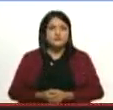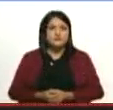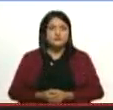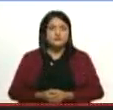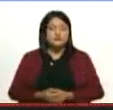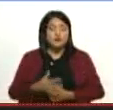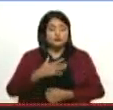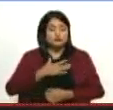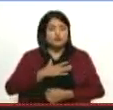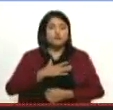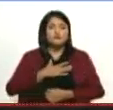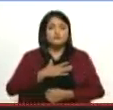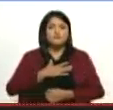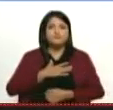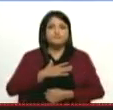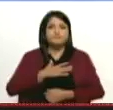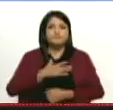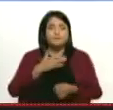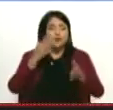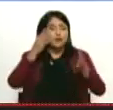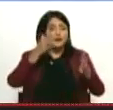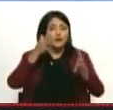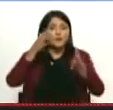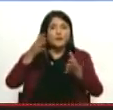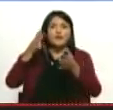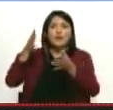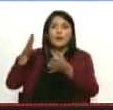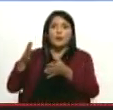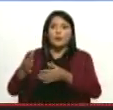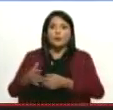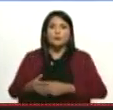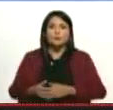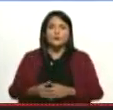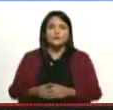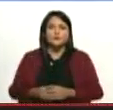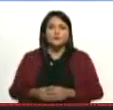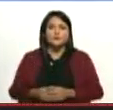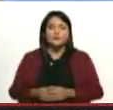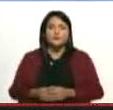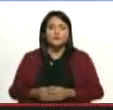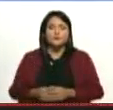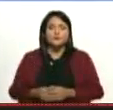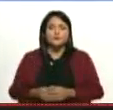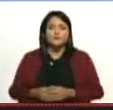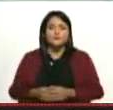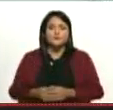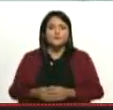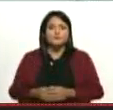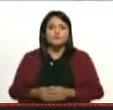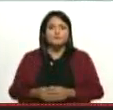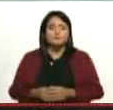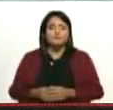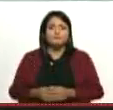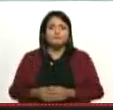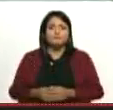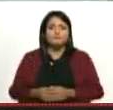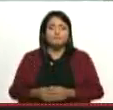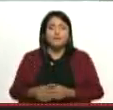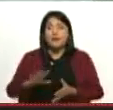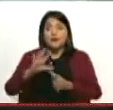yo he recomendado y Esto fue esta recomendación que aceptada